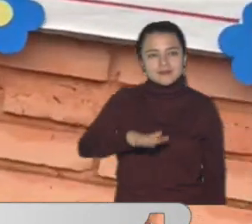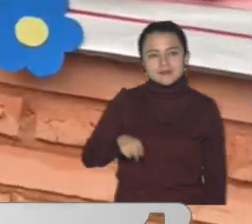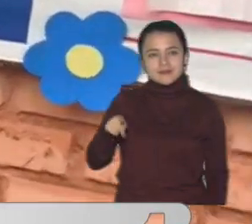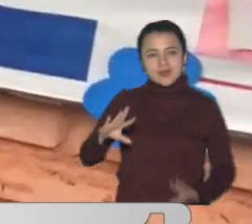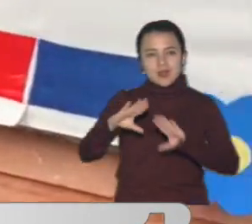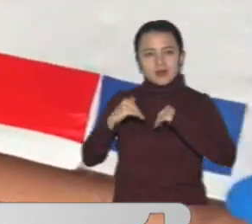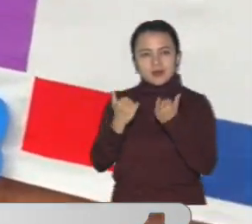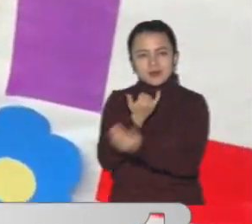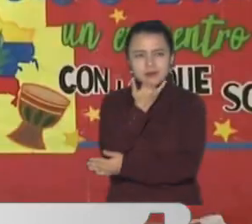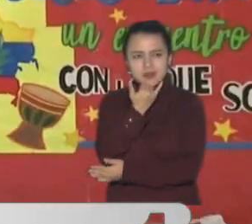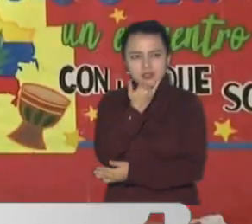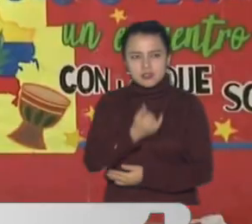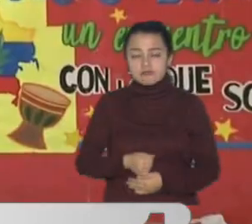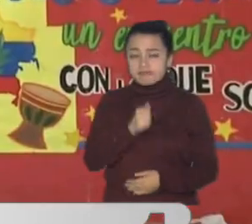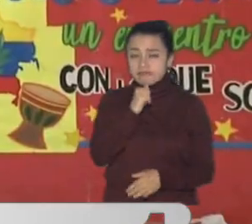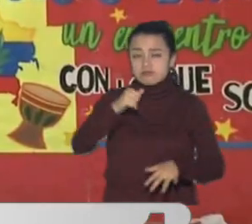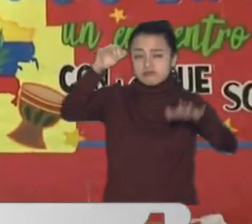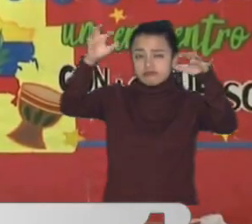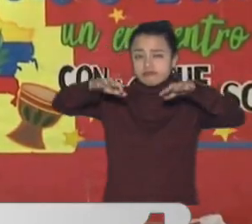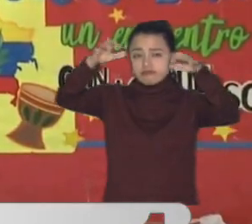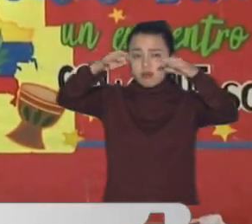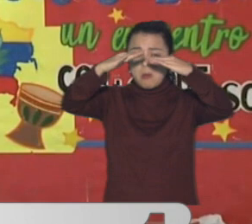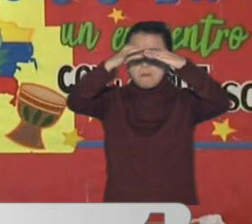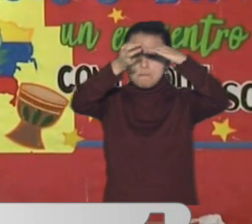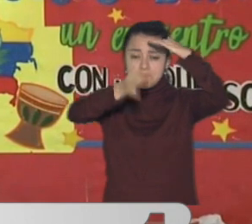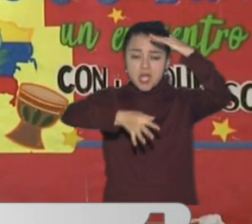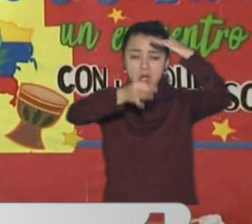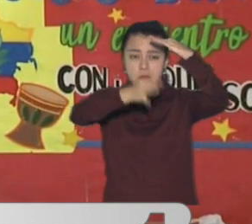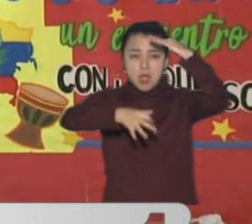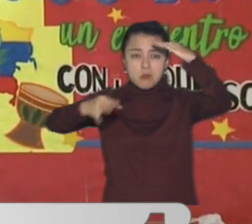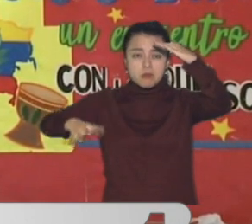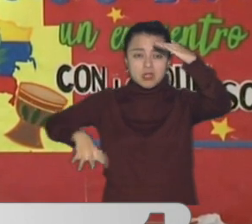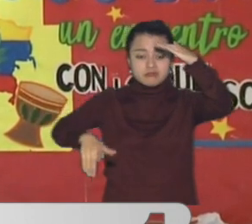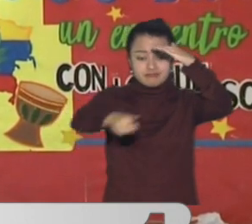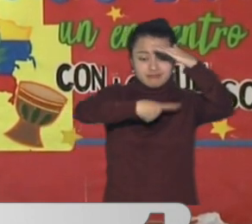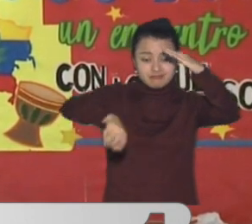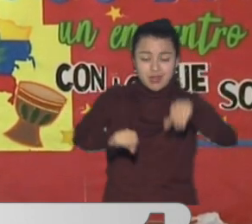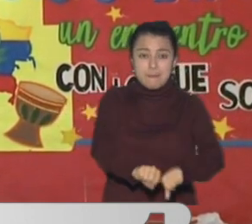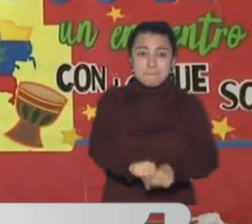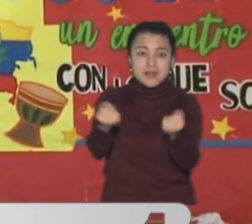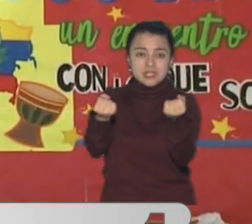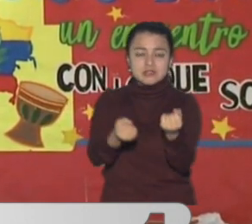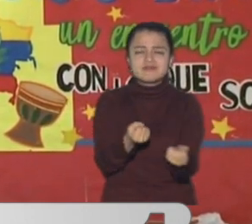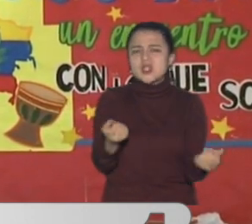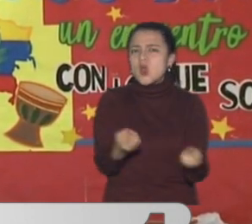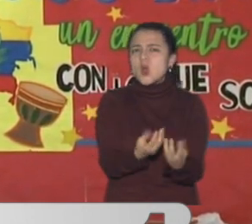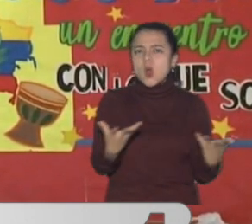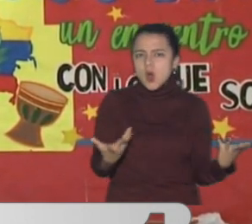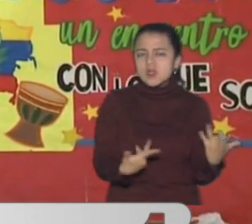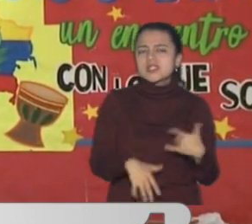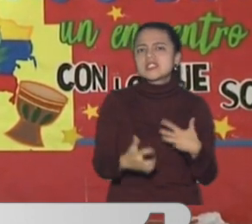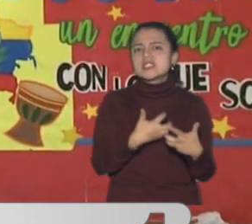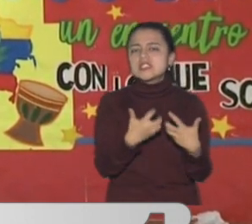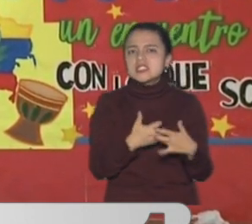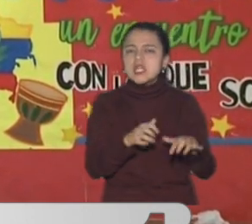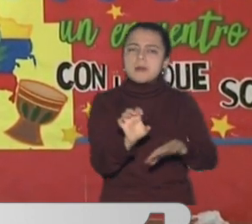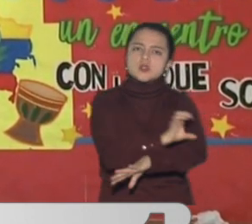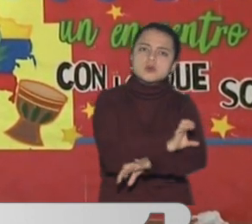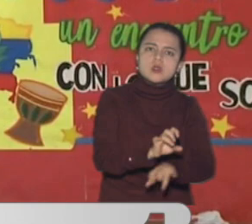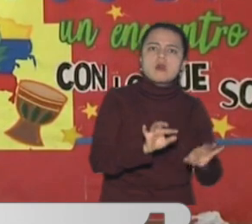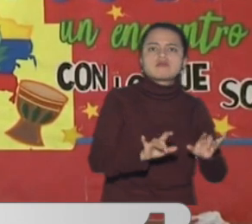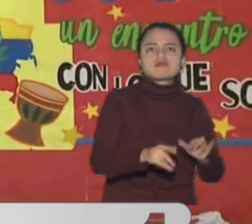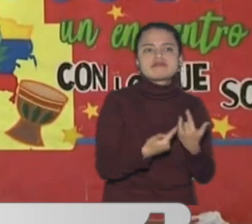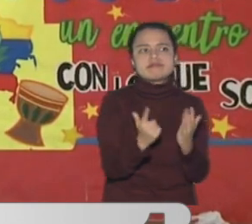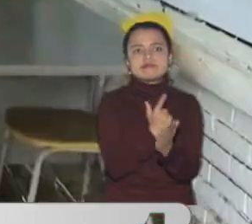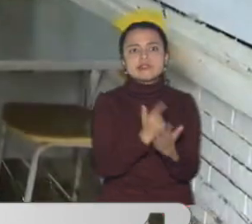lluvias cerca del plantel. Pues las pérdidas son materiales, ¿no? Aquí de pronto daños en la sala de sistemas, en